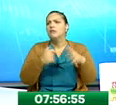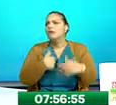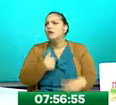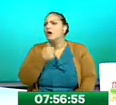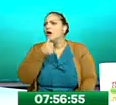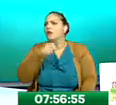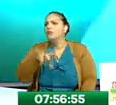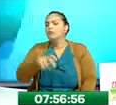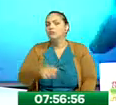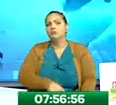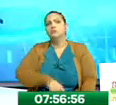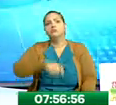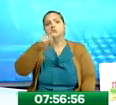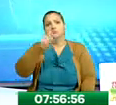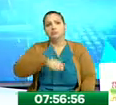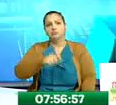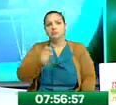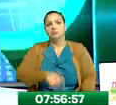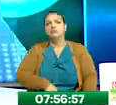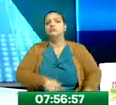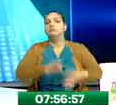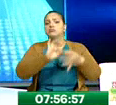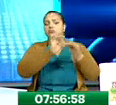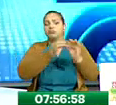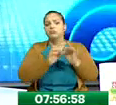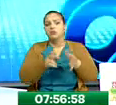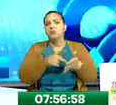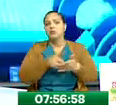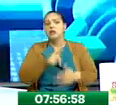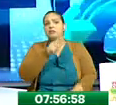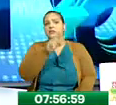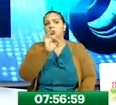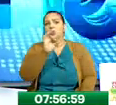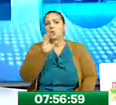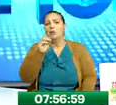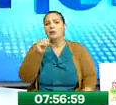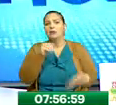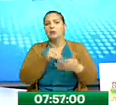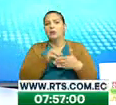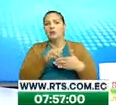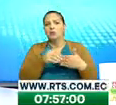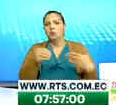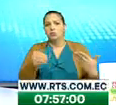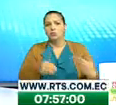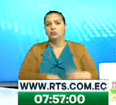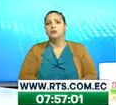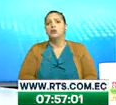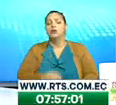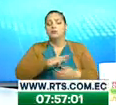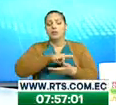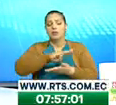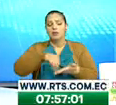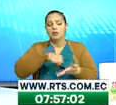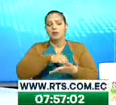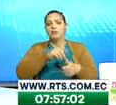el daño del acueducto. Esperanza que ha dejado sin líquido vital a 3 cantones manabitas.